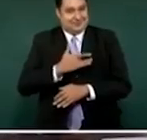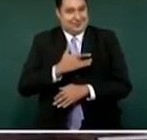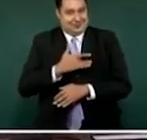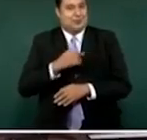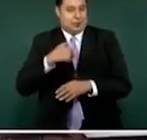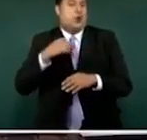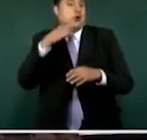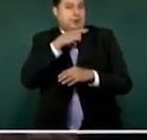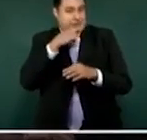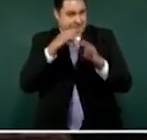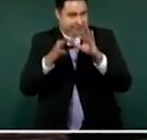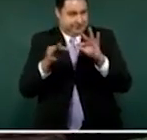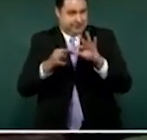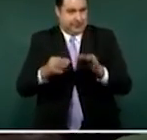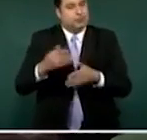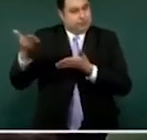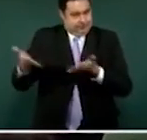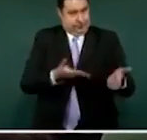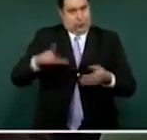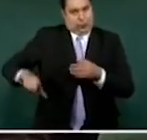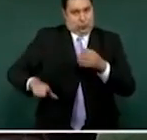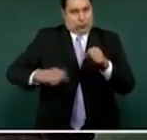Bueno, a ver, ciudadano gobernador.